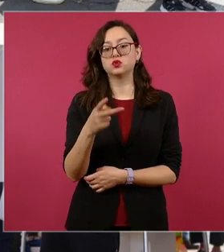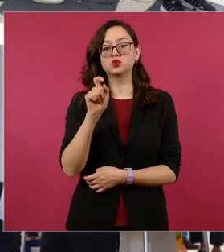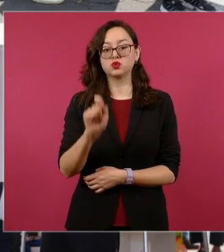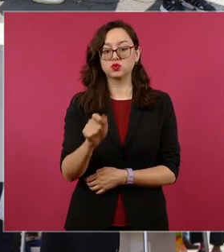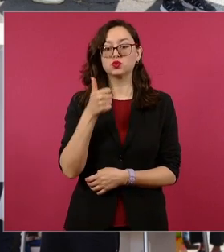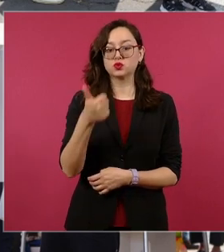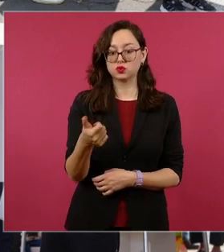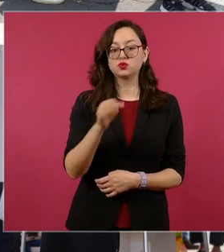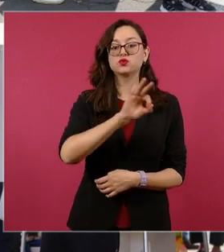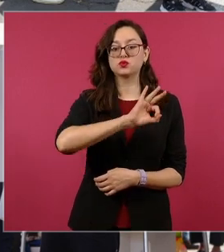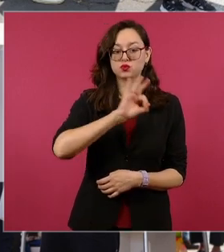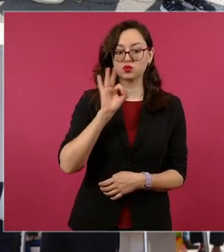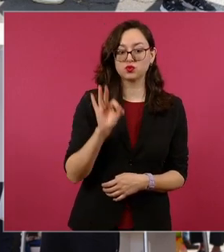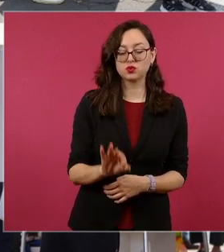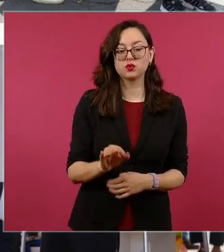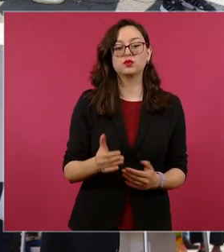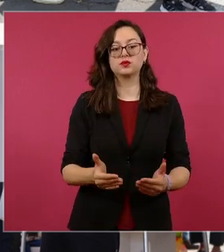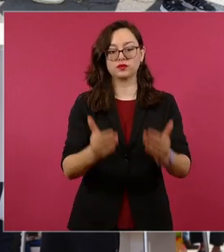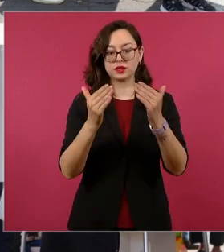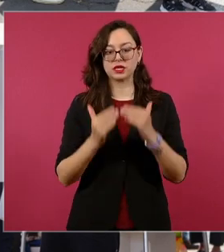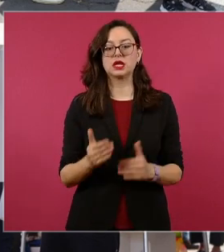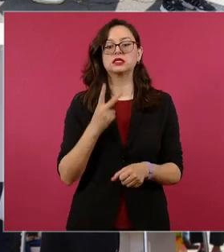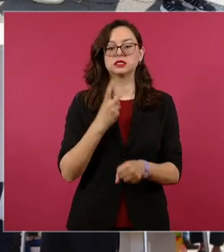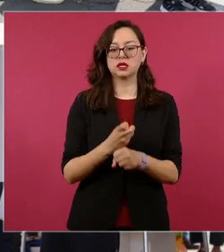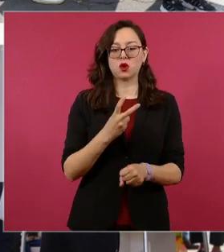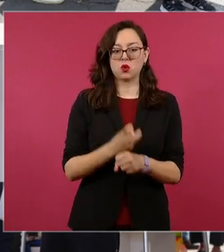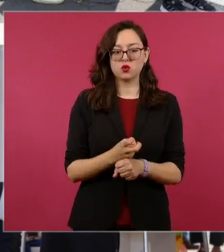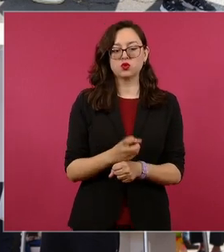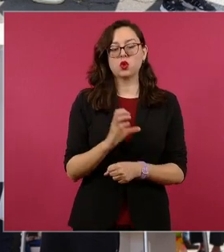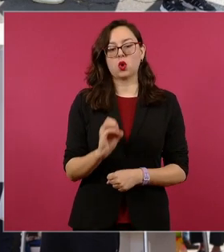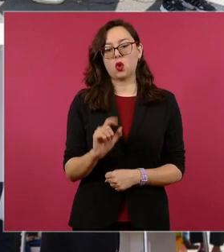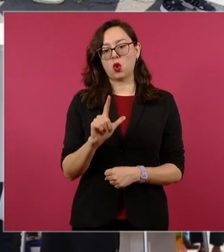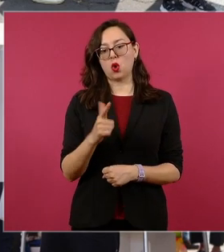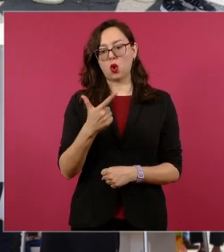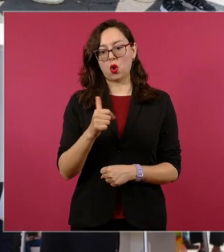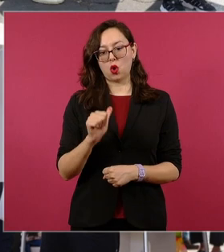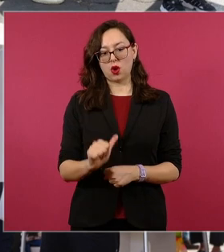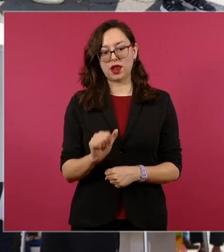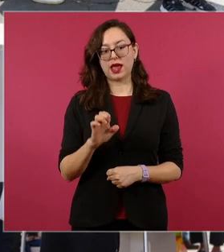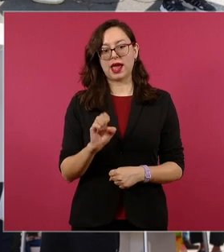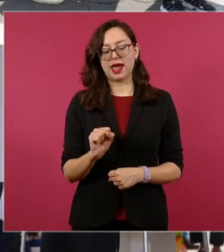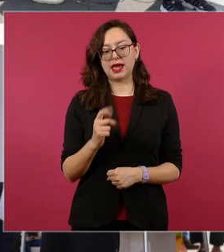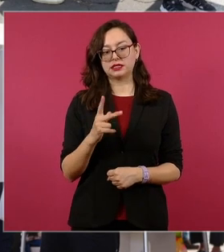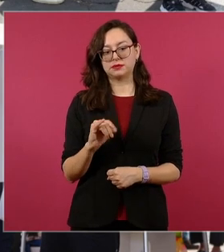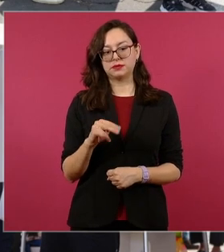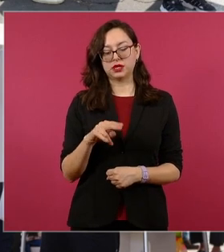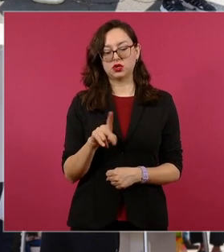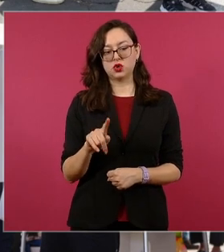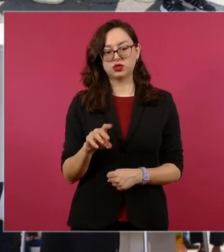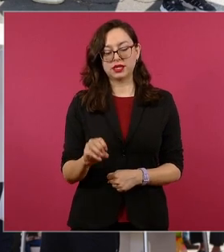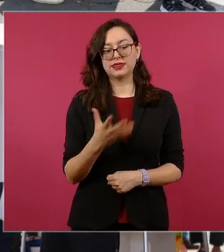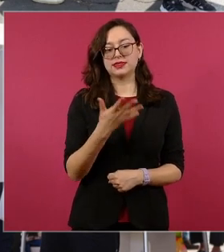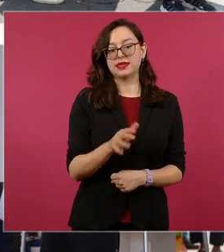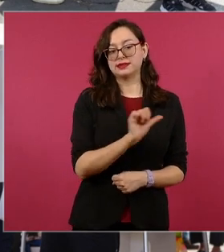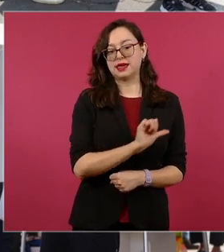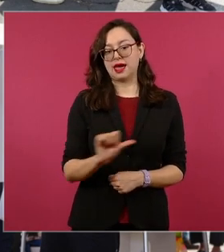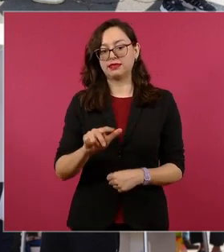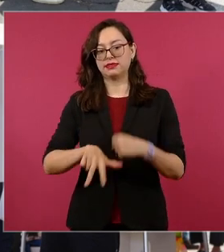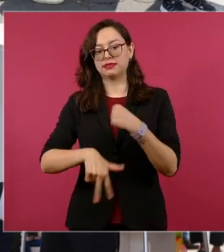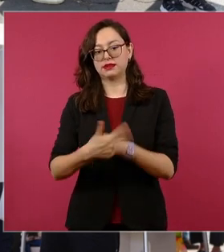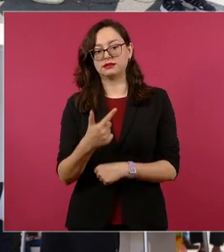82.6%, seguido de Olga Espinosa en un rango de 10 a 13.4%